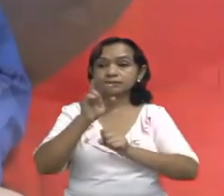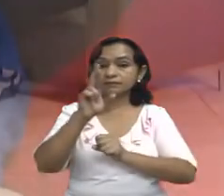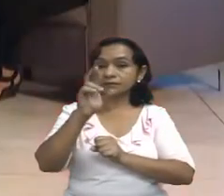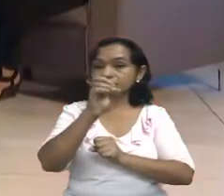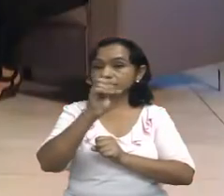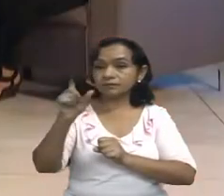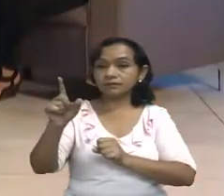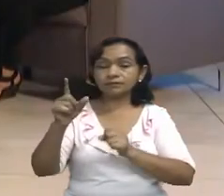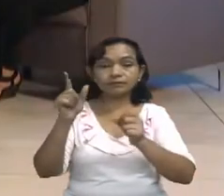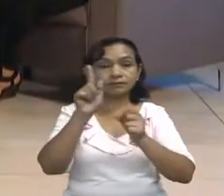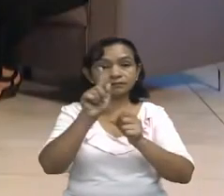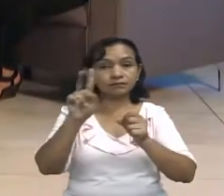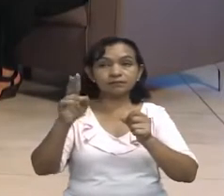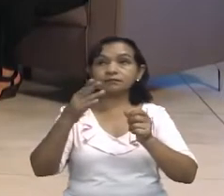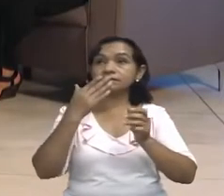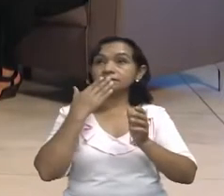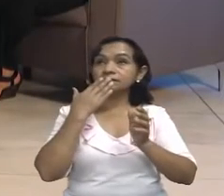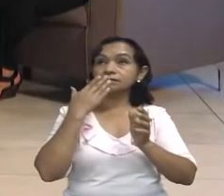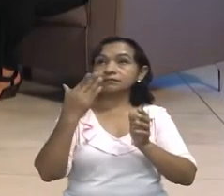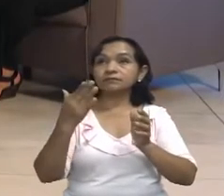bastante robusto.